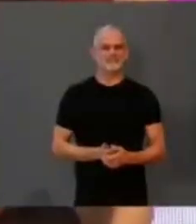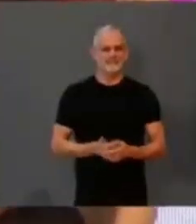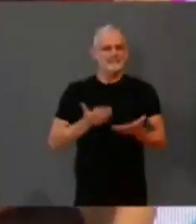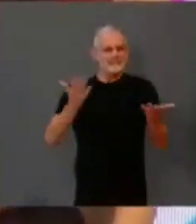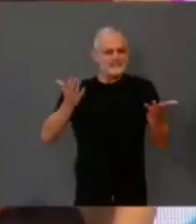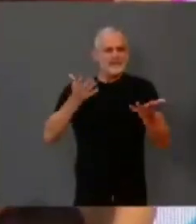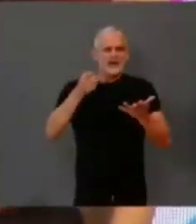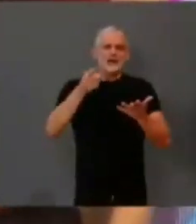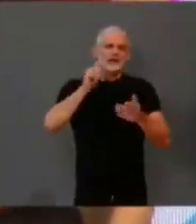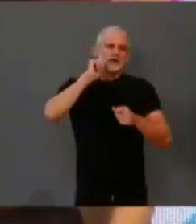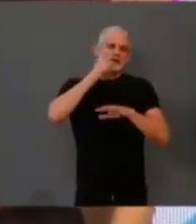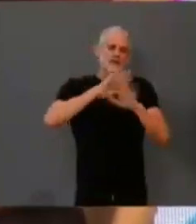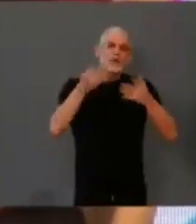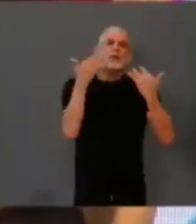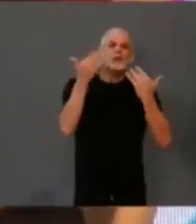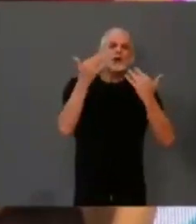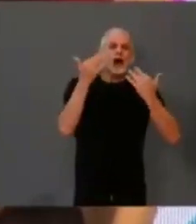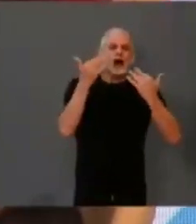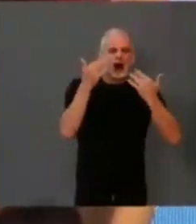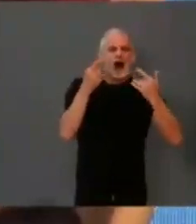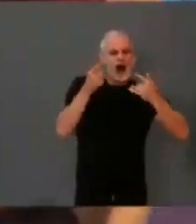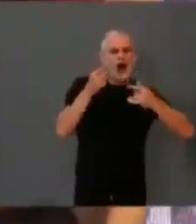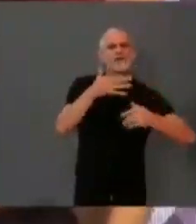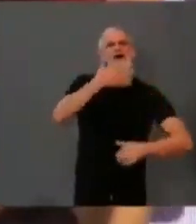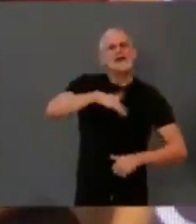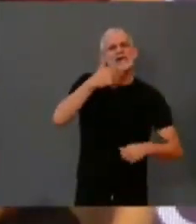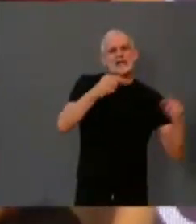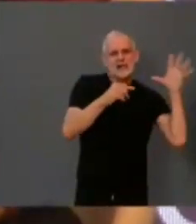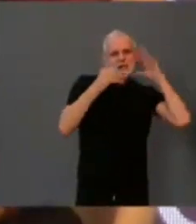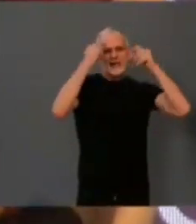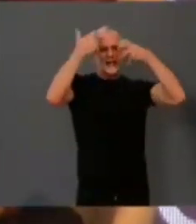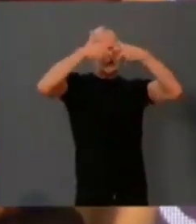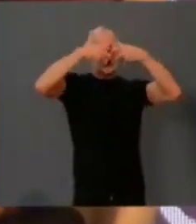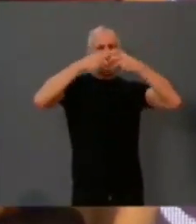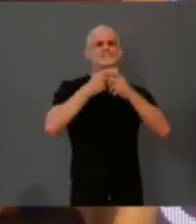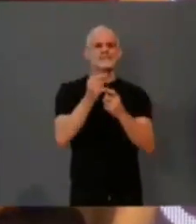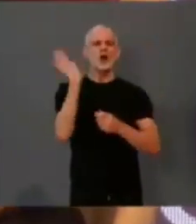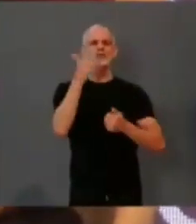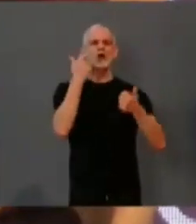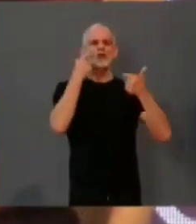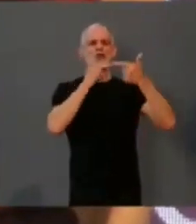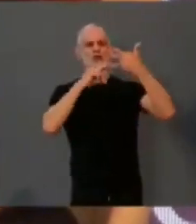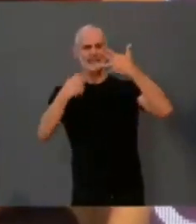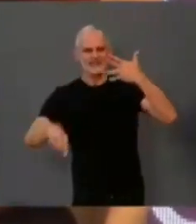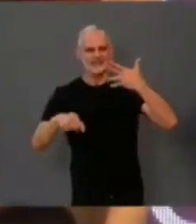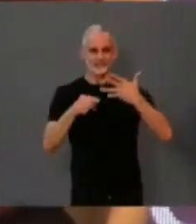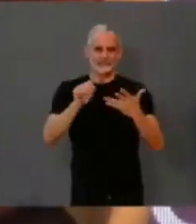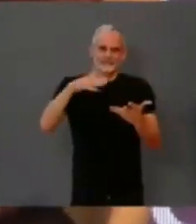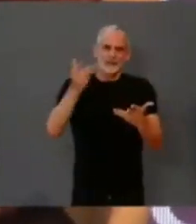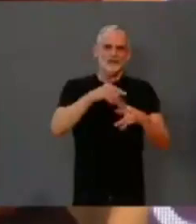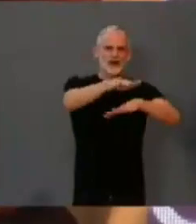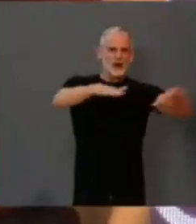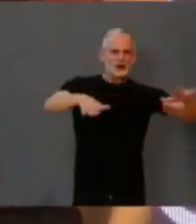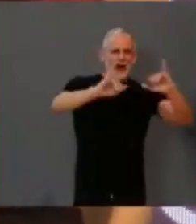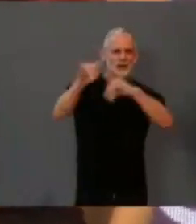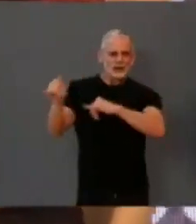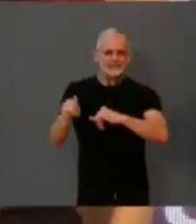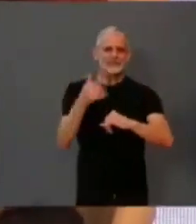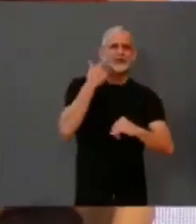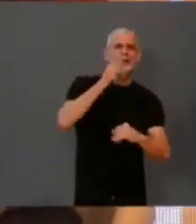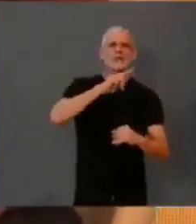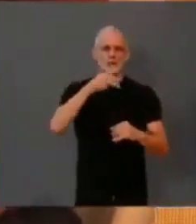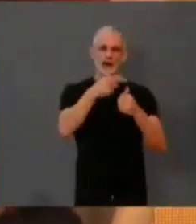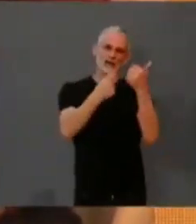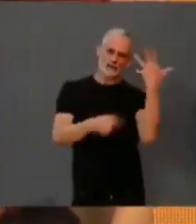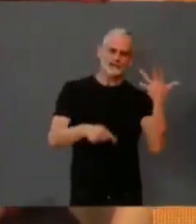es fantástico que nos pueda seguir entendiendo que después sobre todo cuando hablan los chicos los chicos Chicas